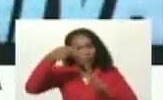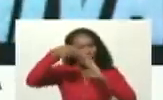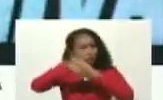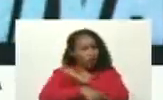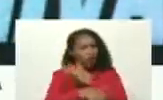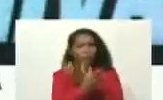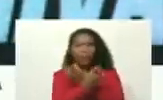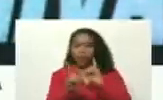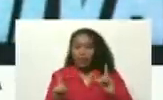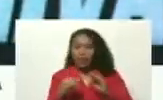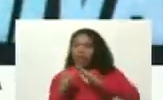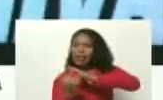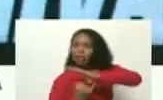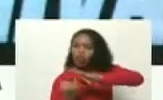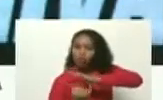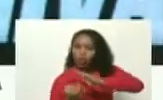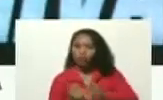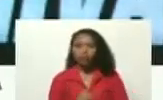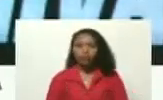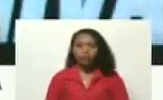democráticas, institucionales,